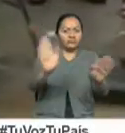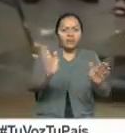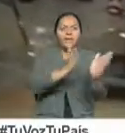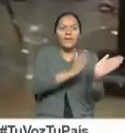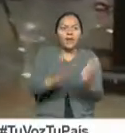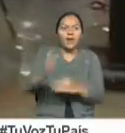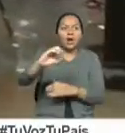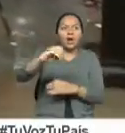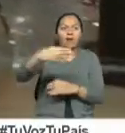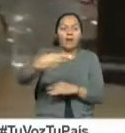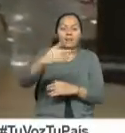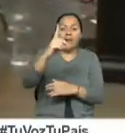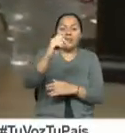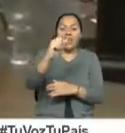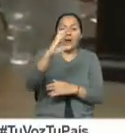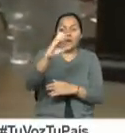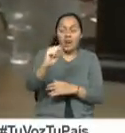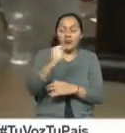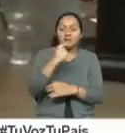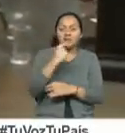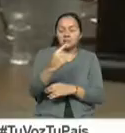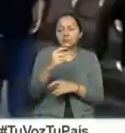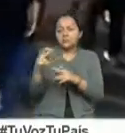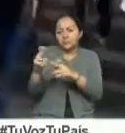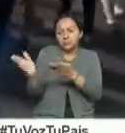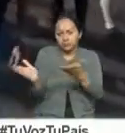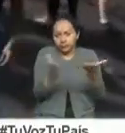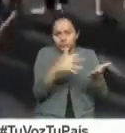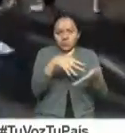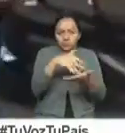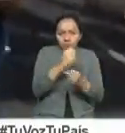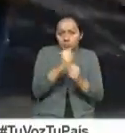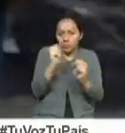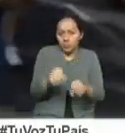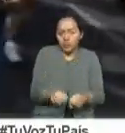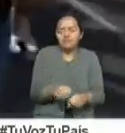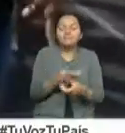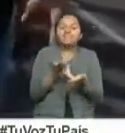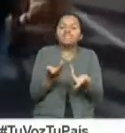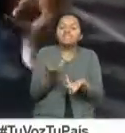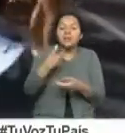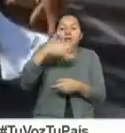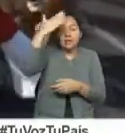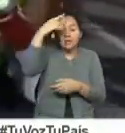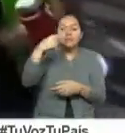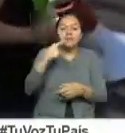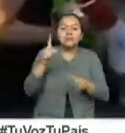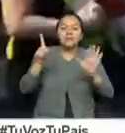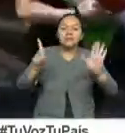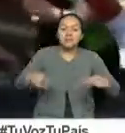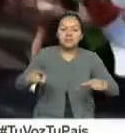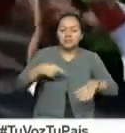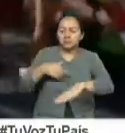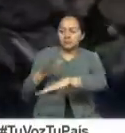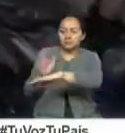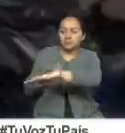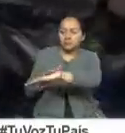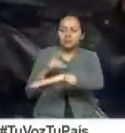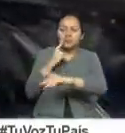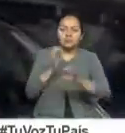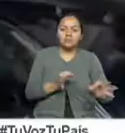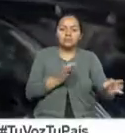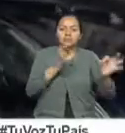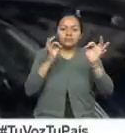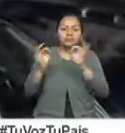impedía su deportación y les daba permiso para estudiar y trabajar. Trump dio 6 meses al Congreso para encontrar una alternativa, puesto